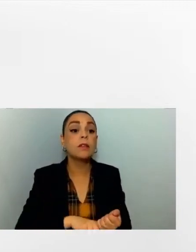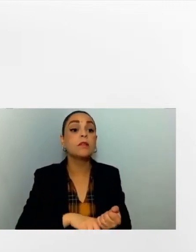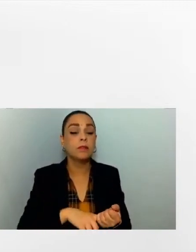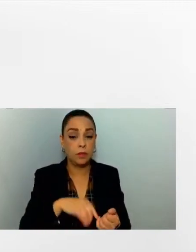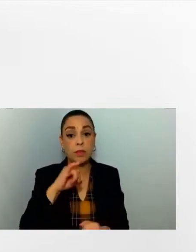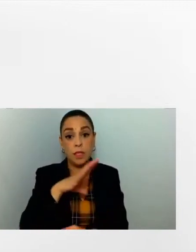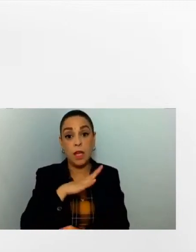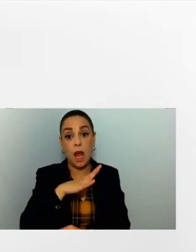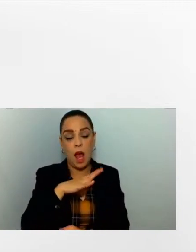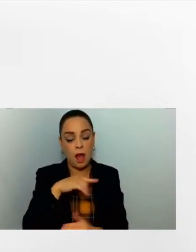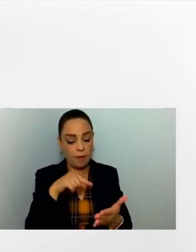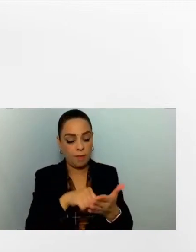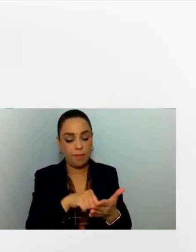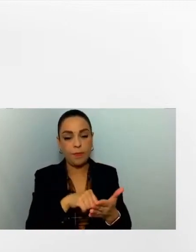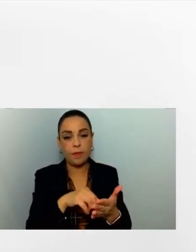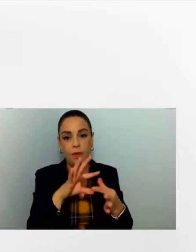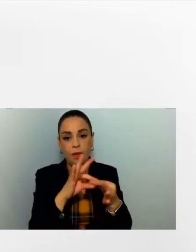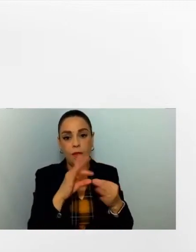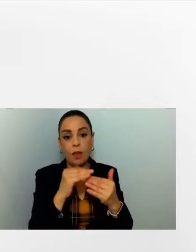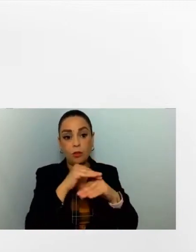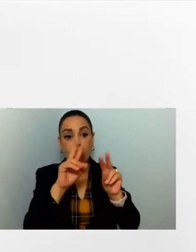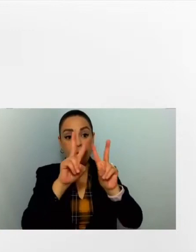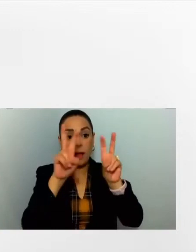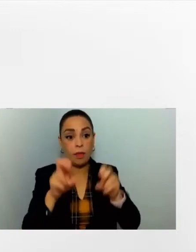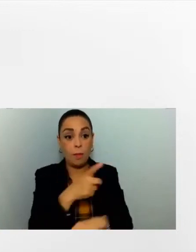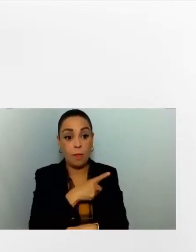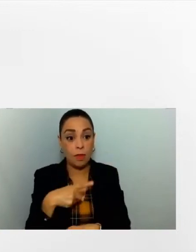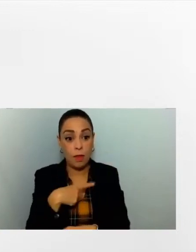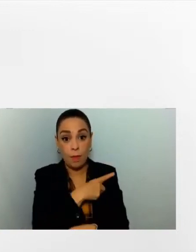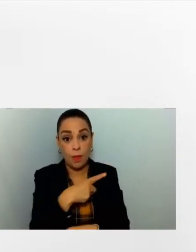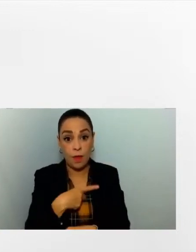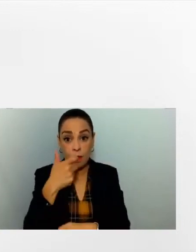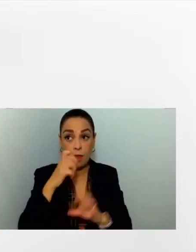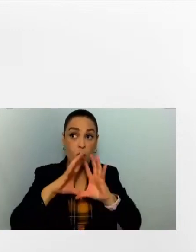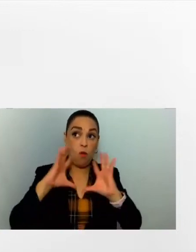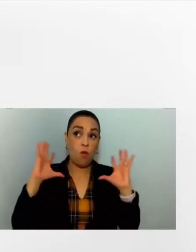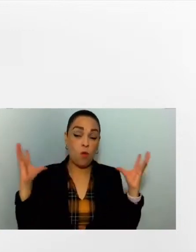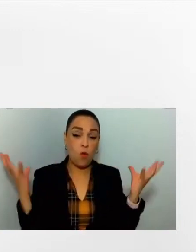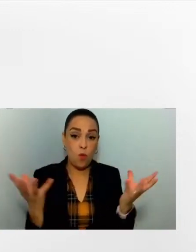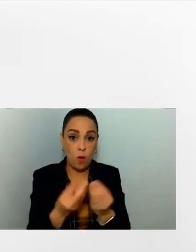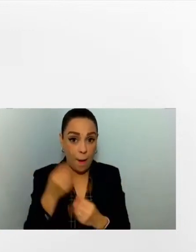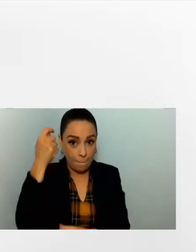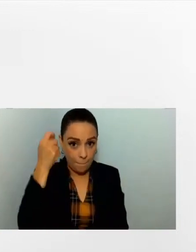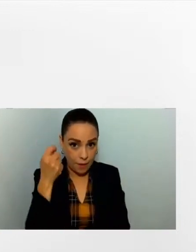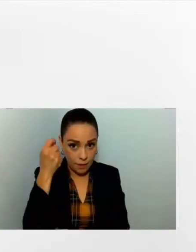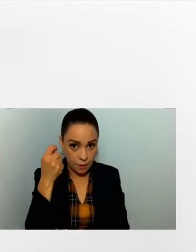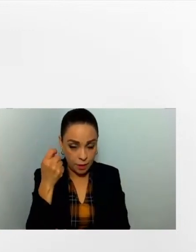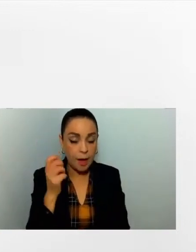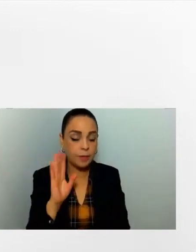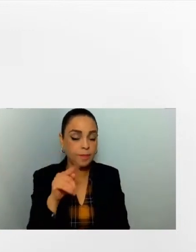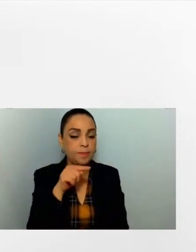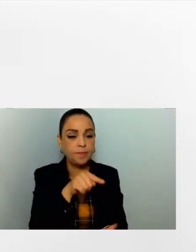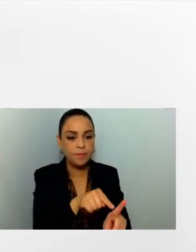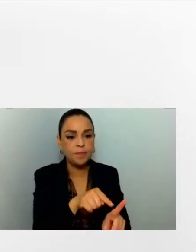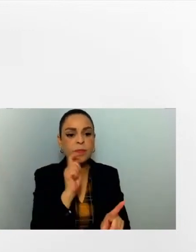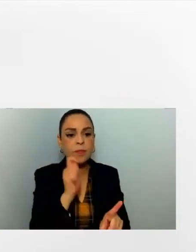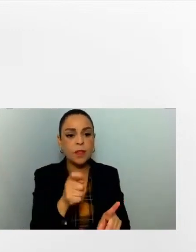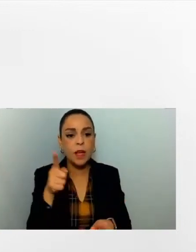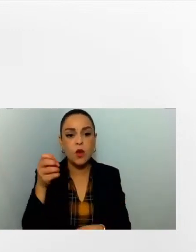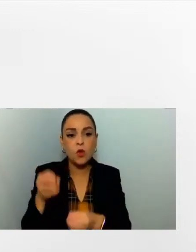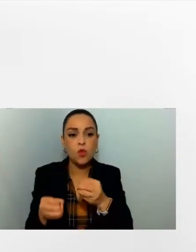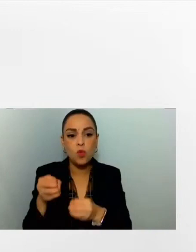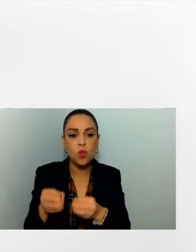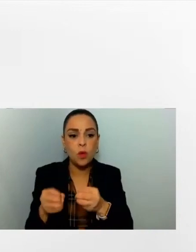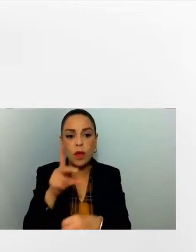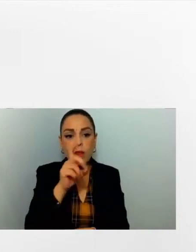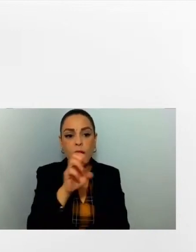alimentos y en estos casos se establece, la mayoría de los casos vienen de juicios de reconocimiento